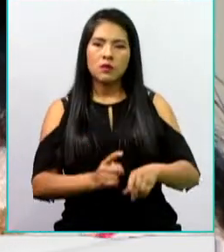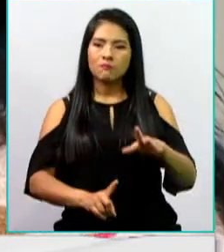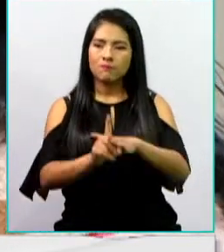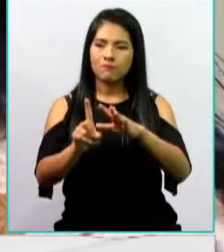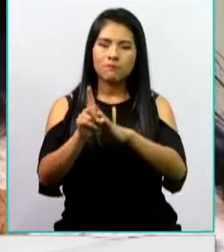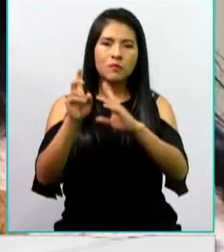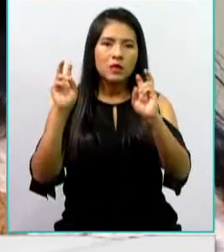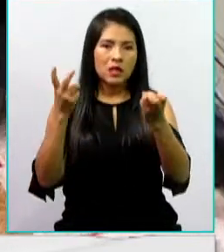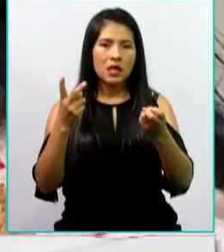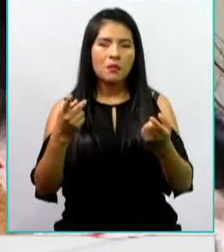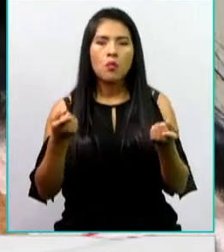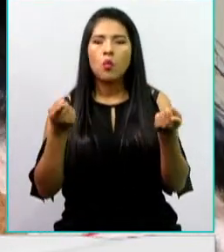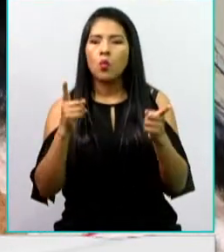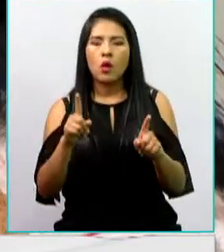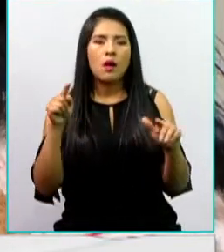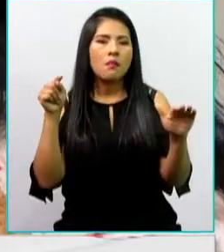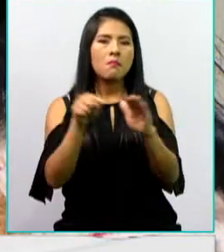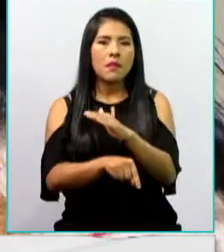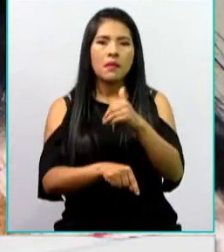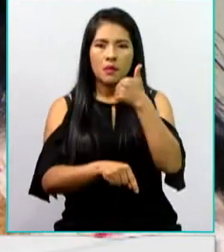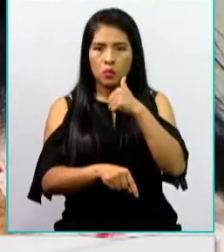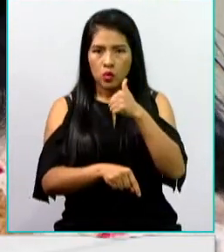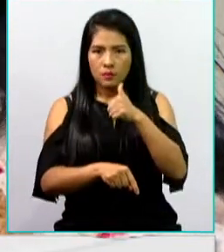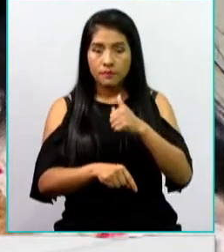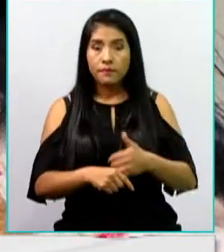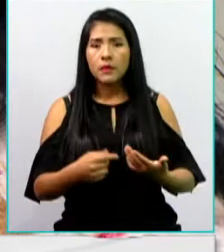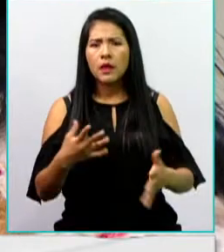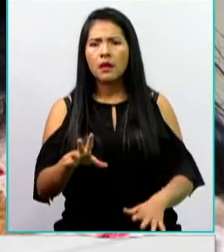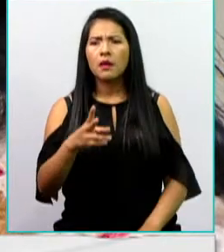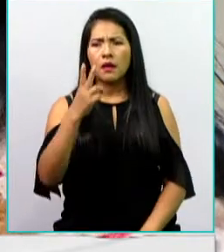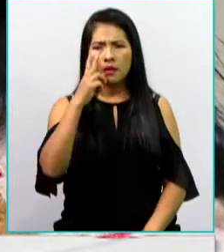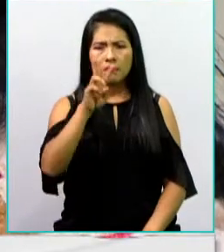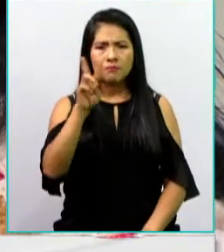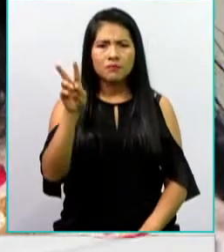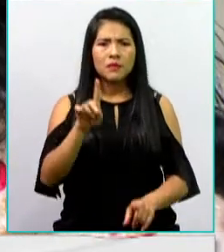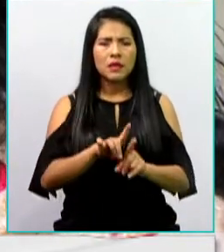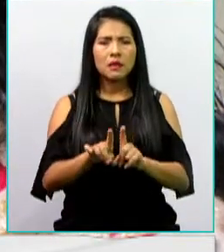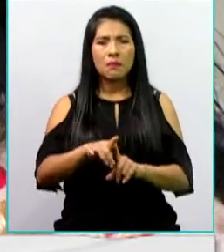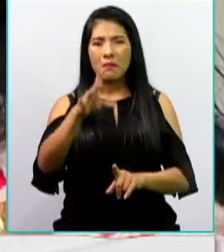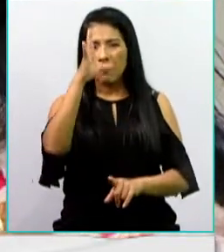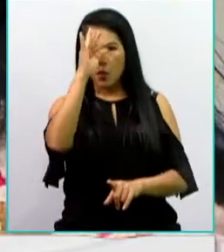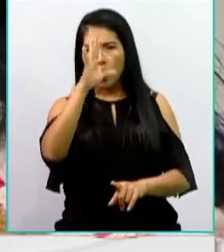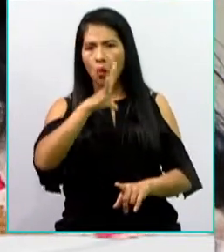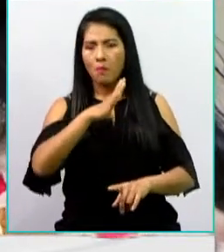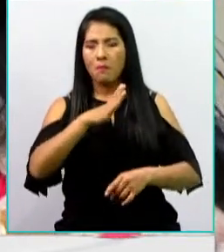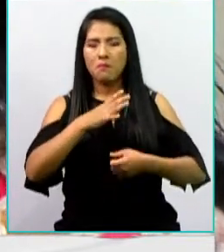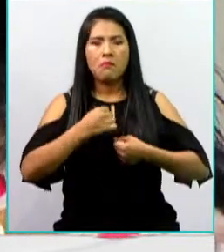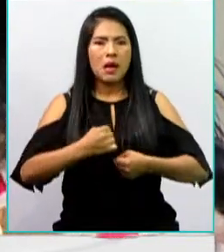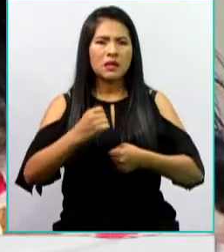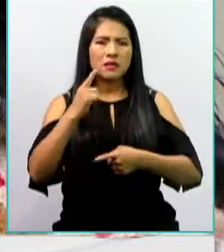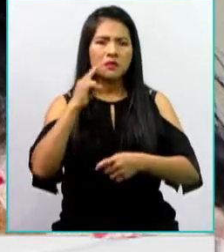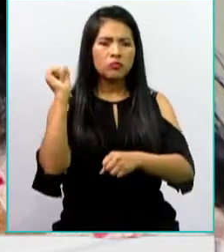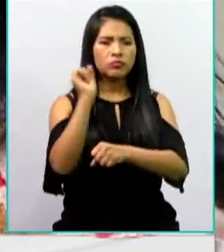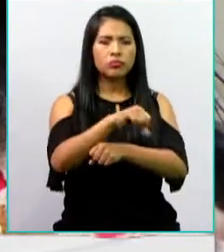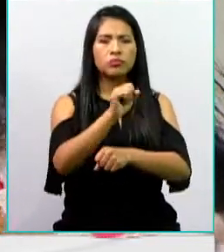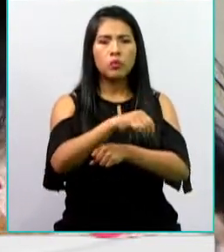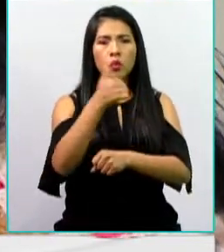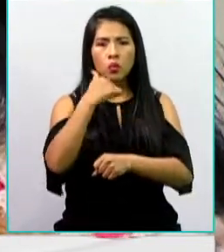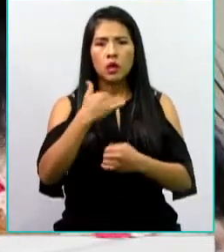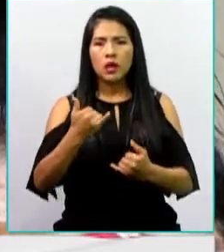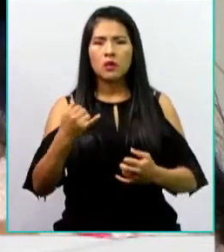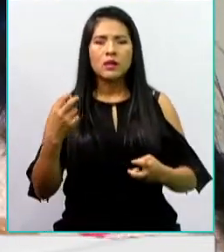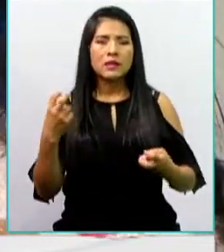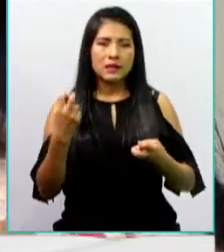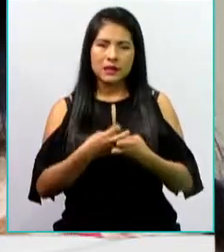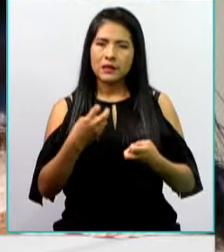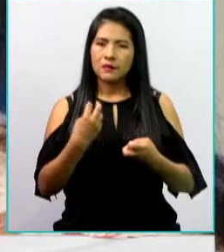¿no? Ahí veo que el machismo es un tema que creo que es algo difícil,